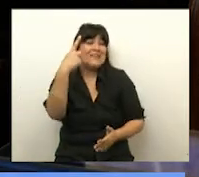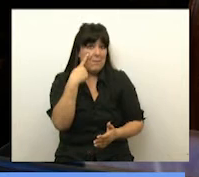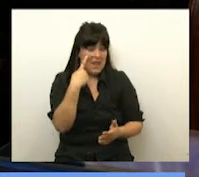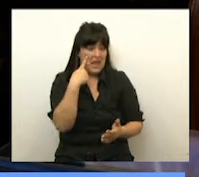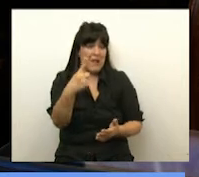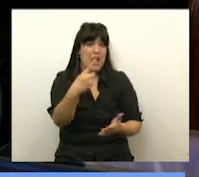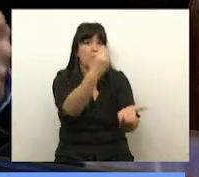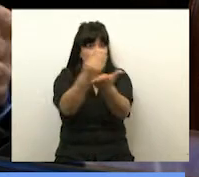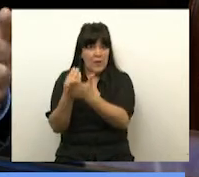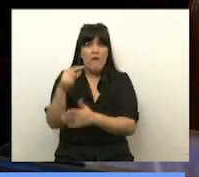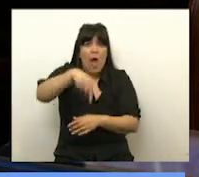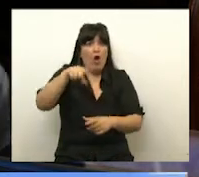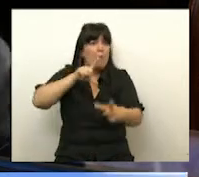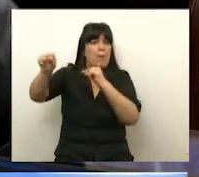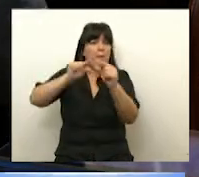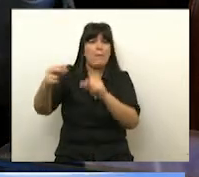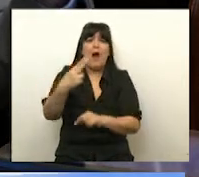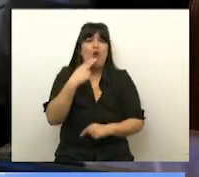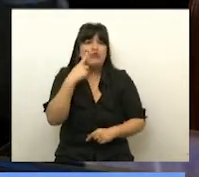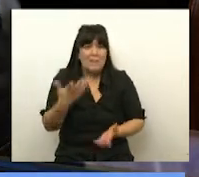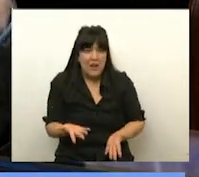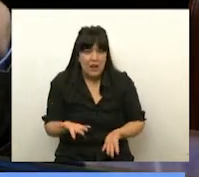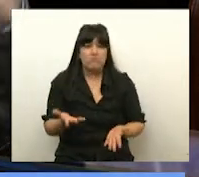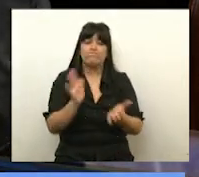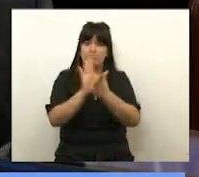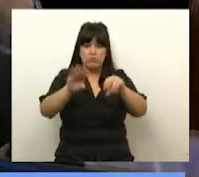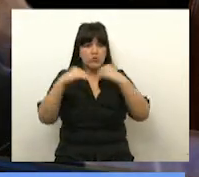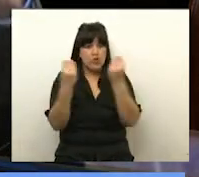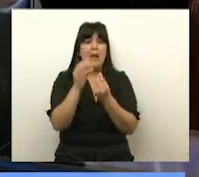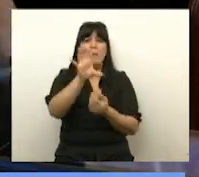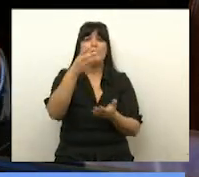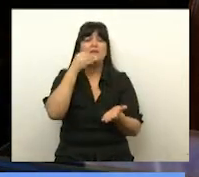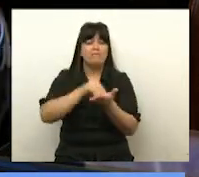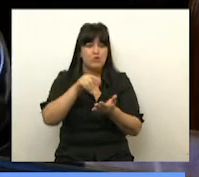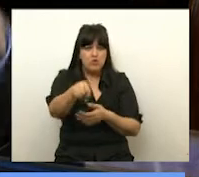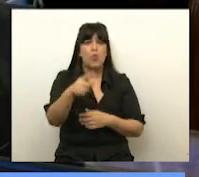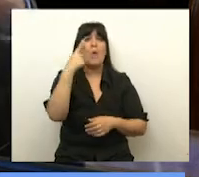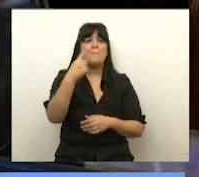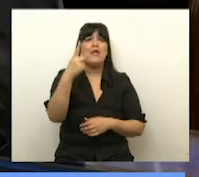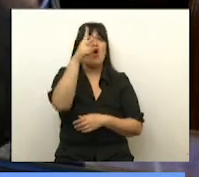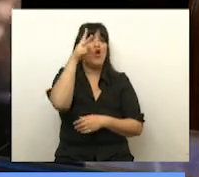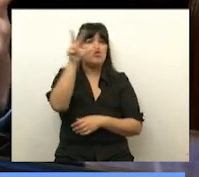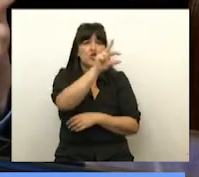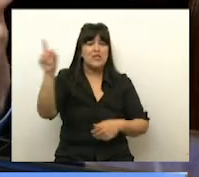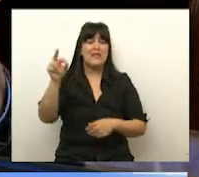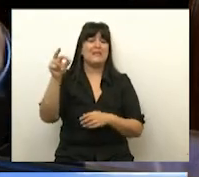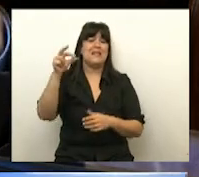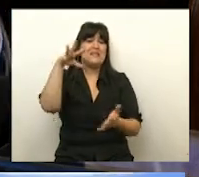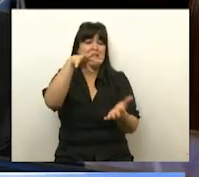personas. Si a esto le agregamos algún número, que tenemos en la totalidad de la provincia del Chubut, 1.800 empresas embargadas por la